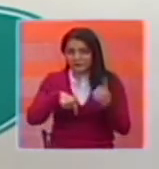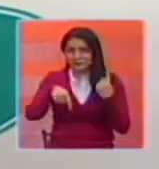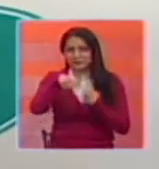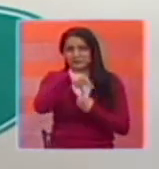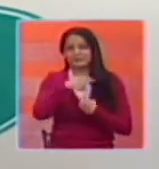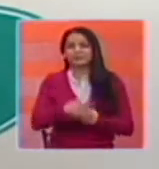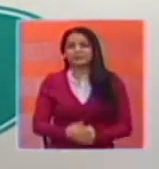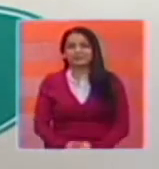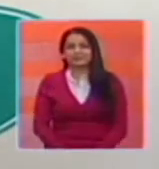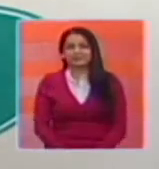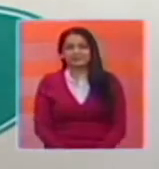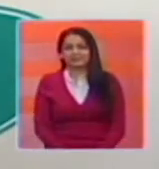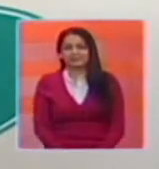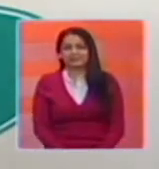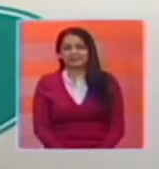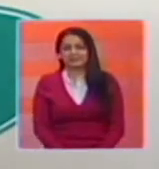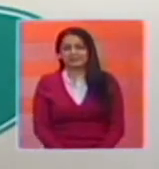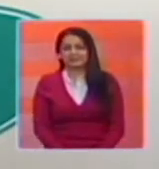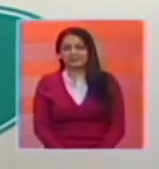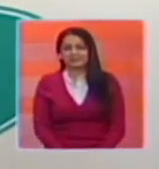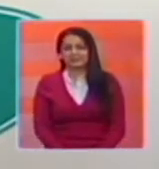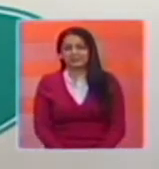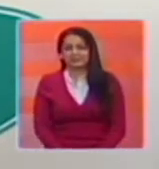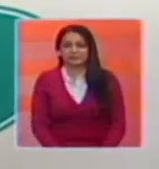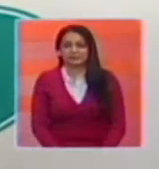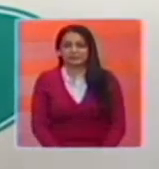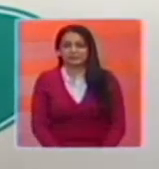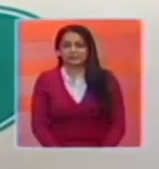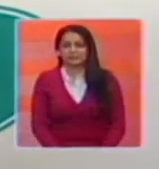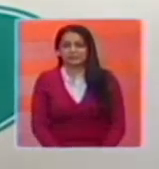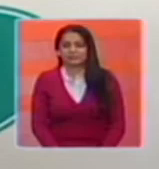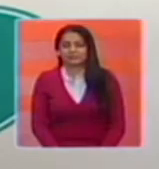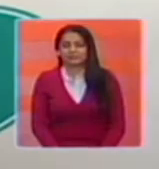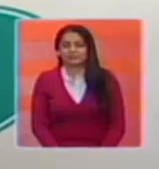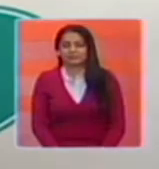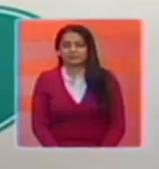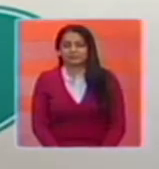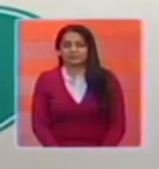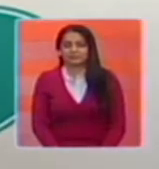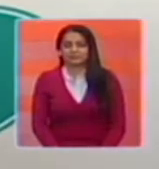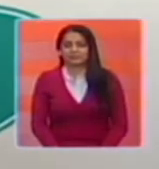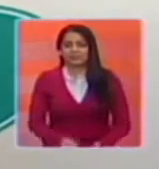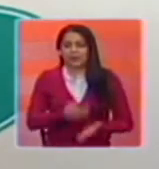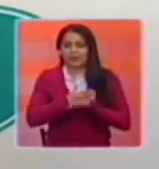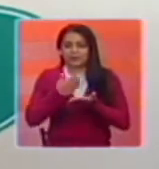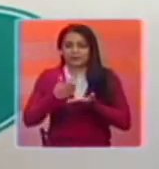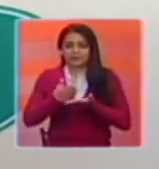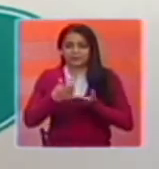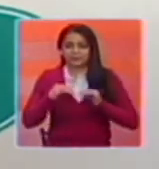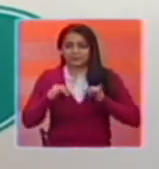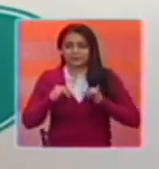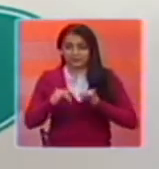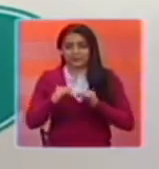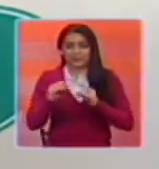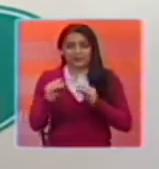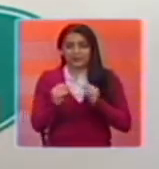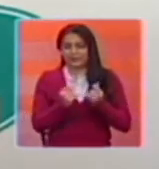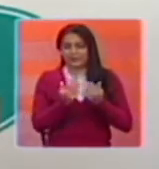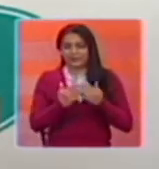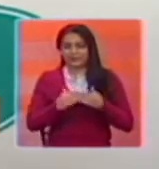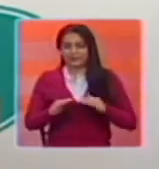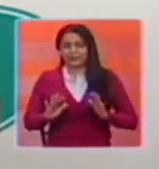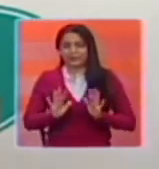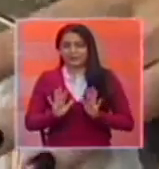¿oyó? Entiende que los Bueno, y vamos a continuar y vamos a terminar rapidito, ¿verdad? Tenemos la